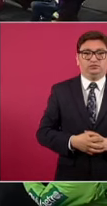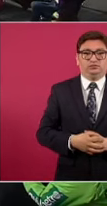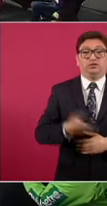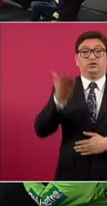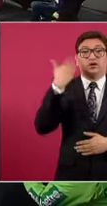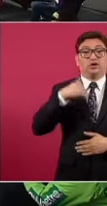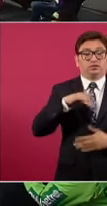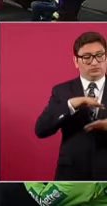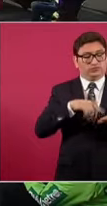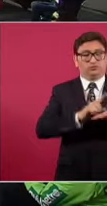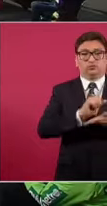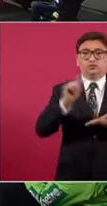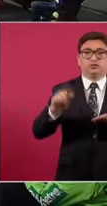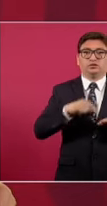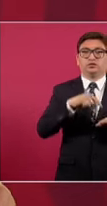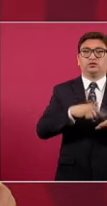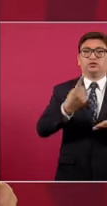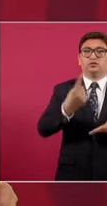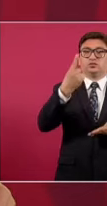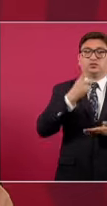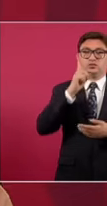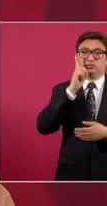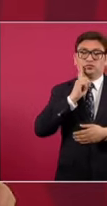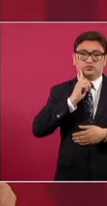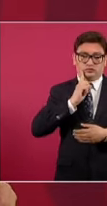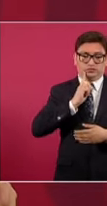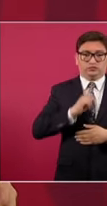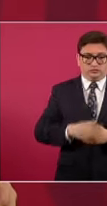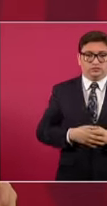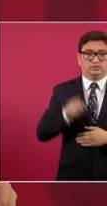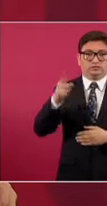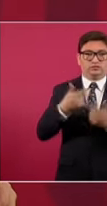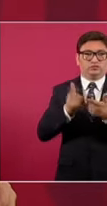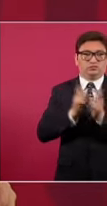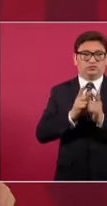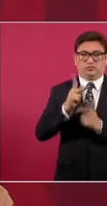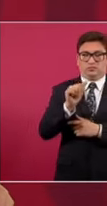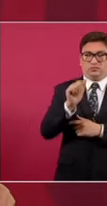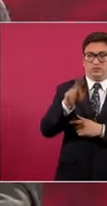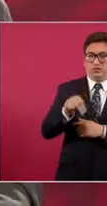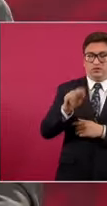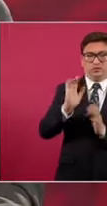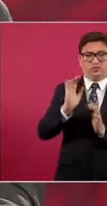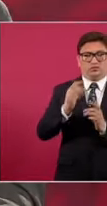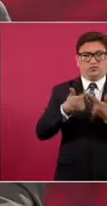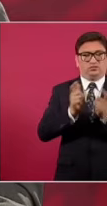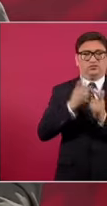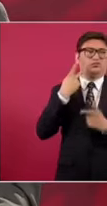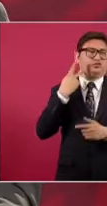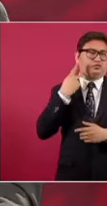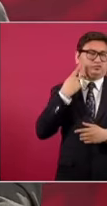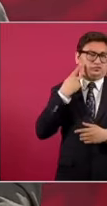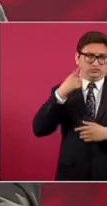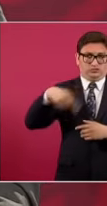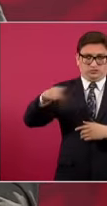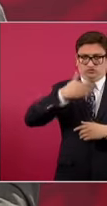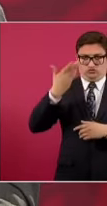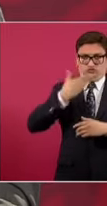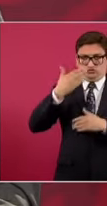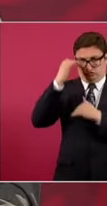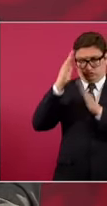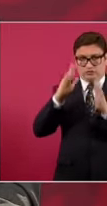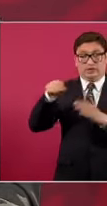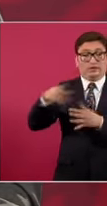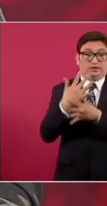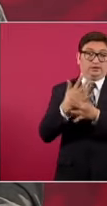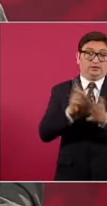Twitter de una legisladora del PAN o de otro partido del bloque conservador sobre los